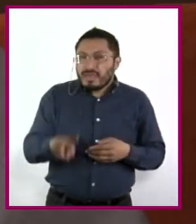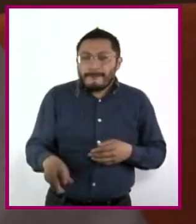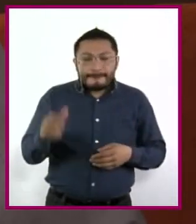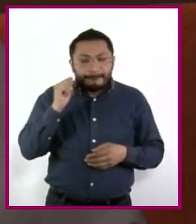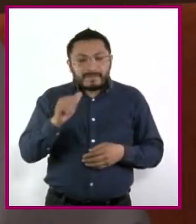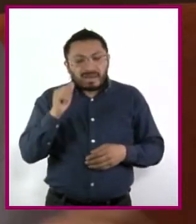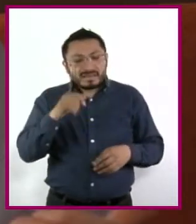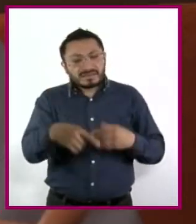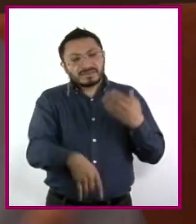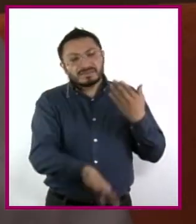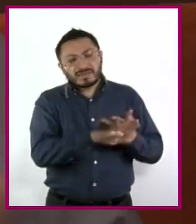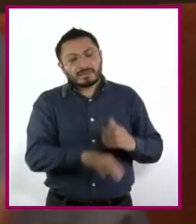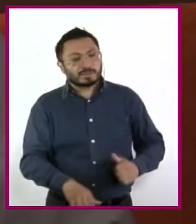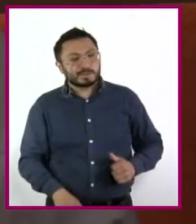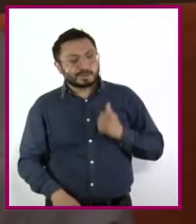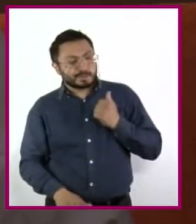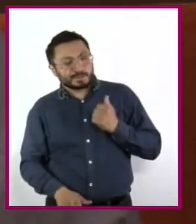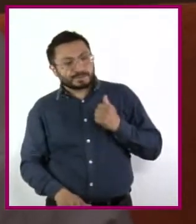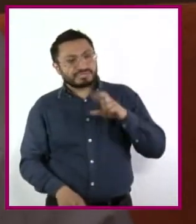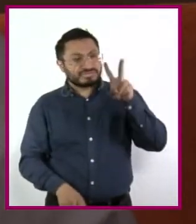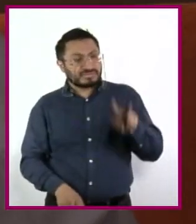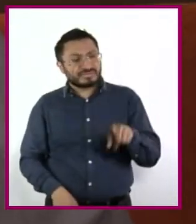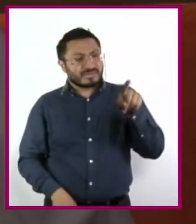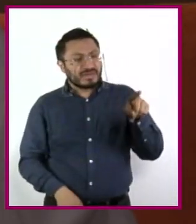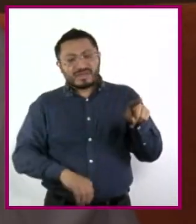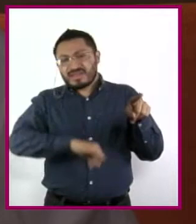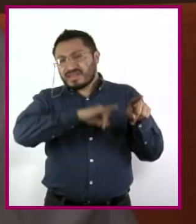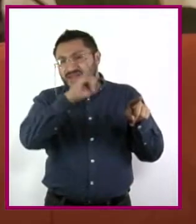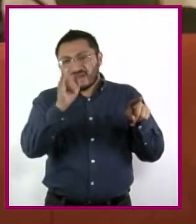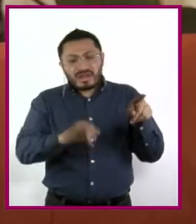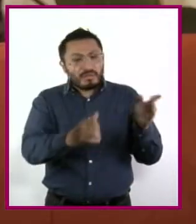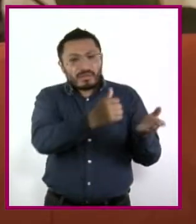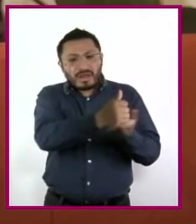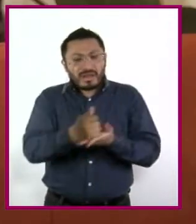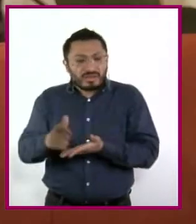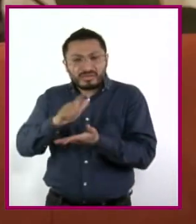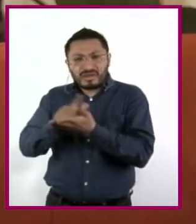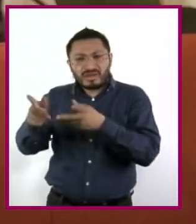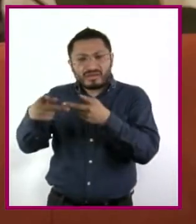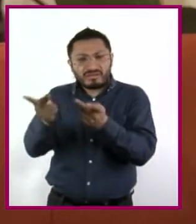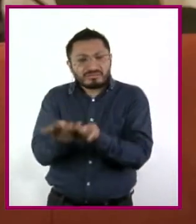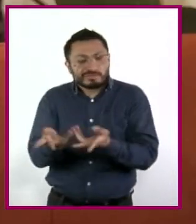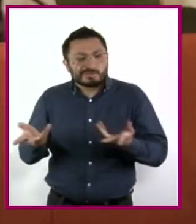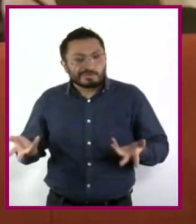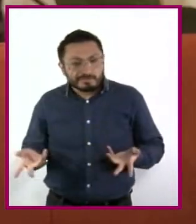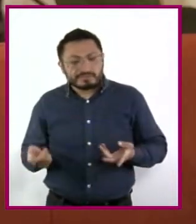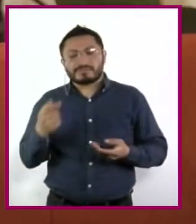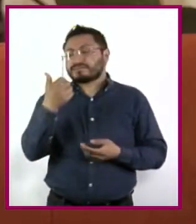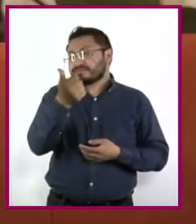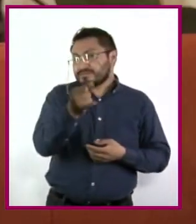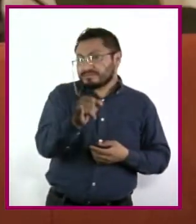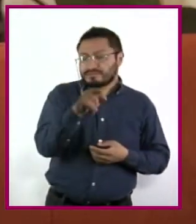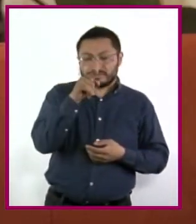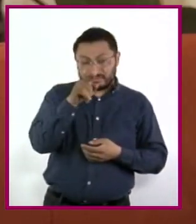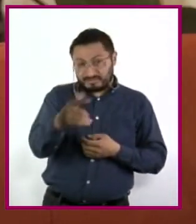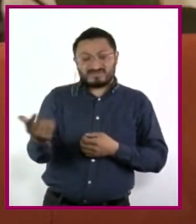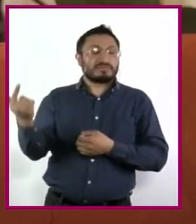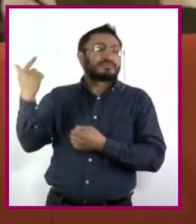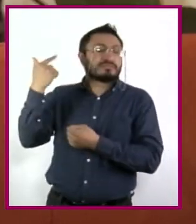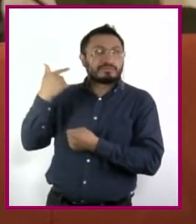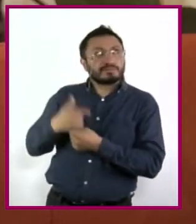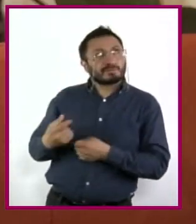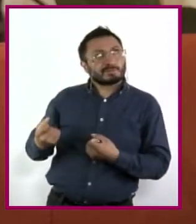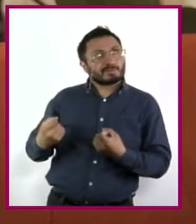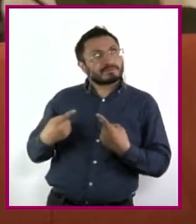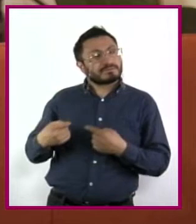mí? ¿Realmente nunca lava los trastes cuando le toca? Con este tipo de preguntas puedes darte cuenta de que la